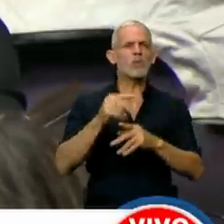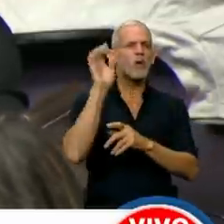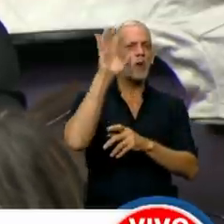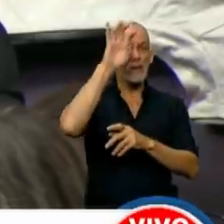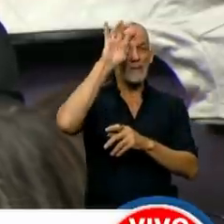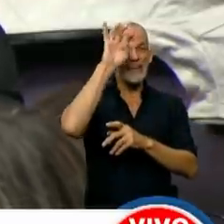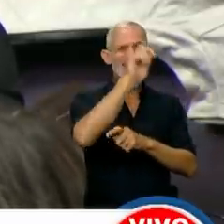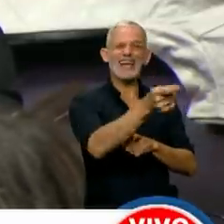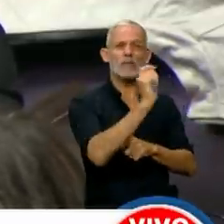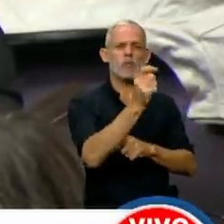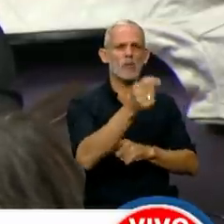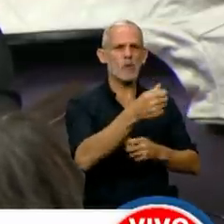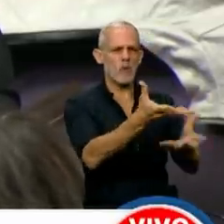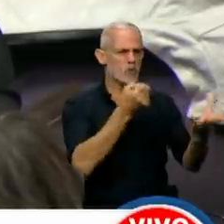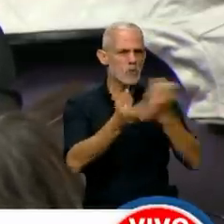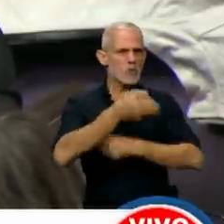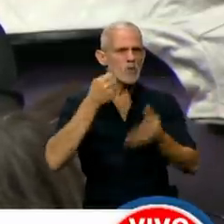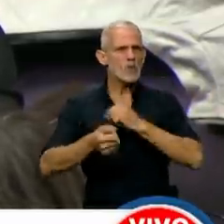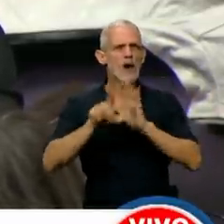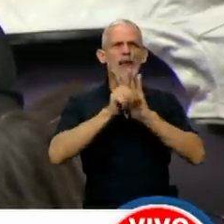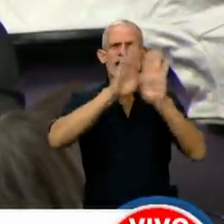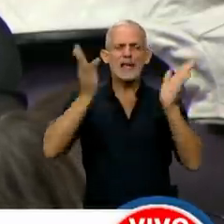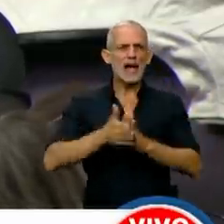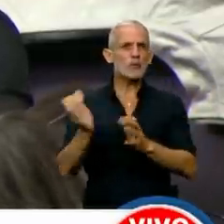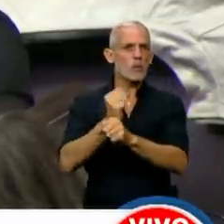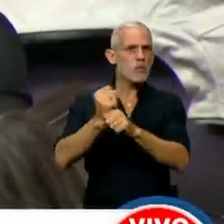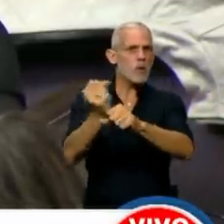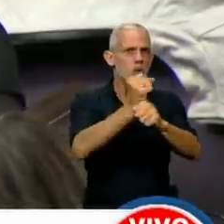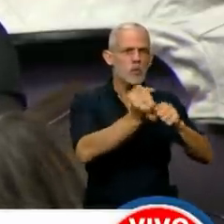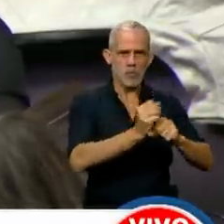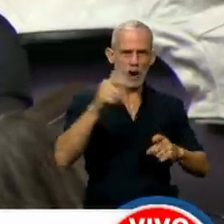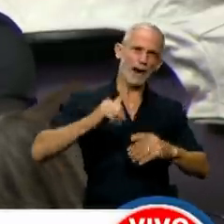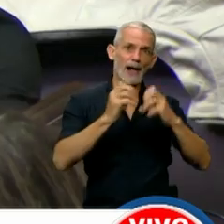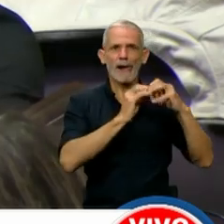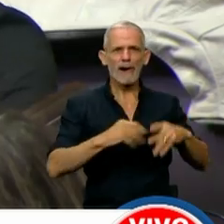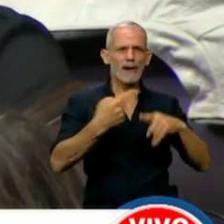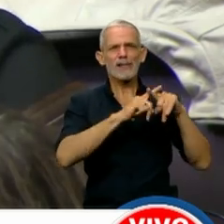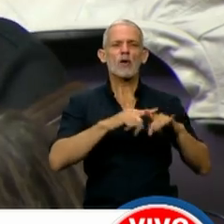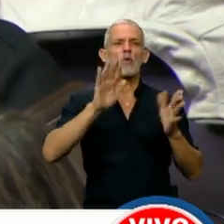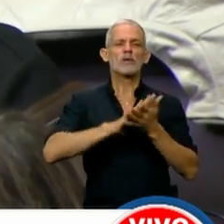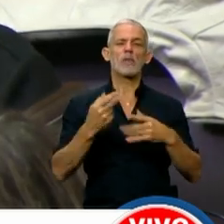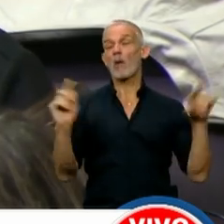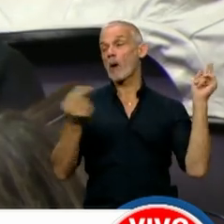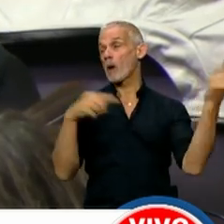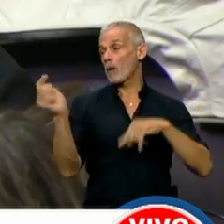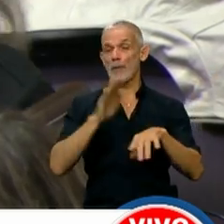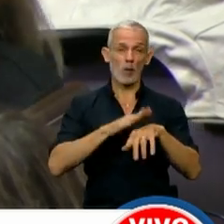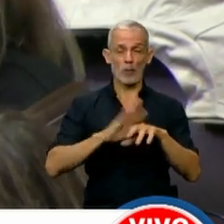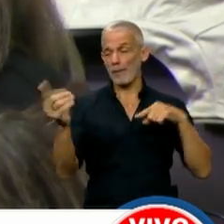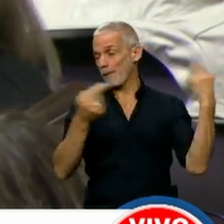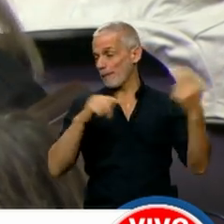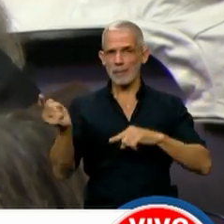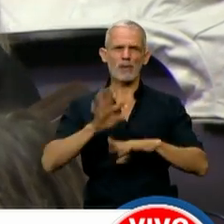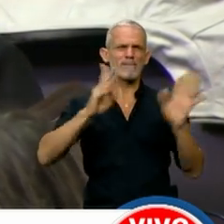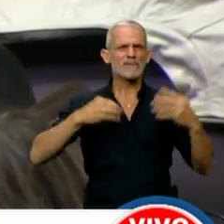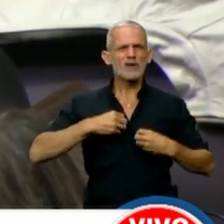esto se replica en distintas legislaturas provinciales y mientras acá se discute y se cruzan acusaciones mire presidente en un